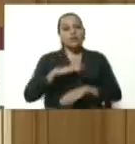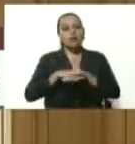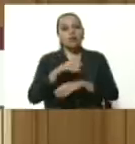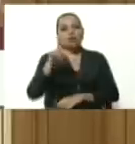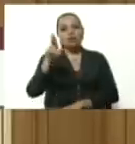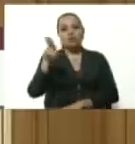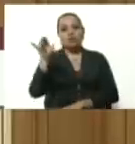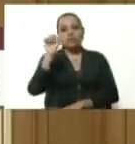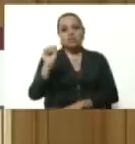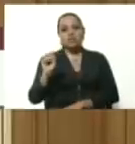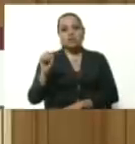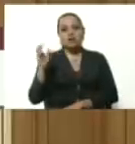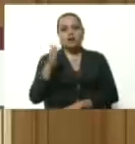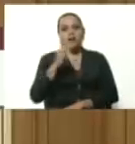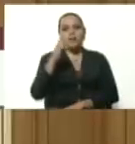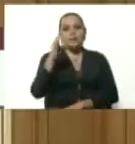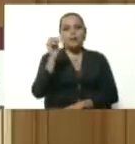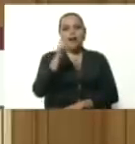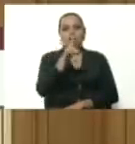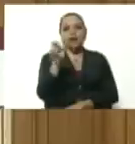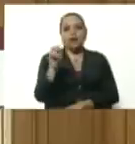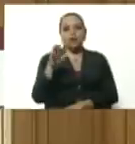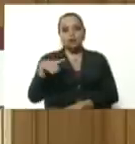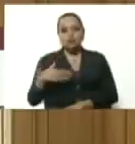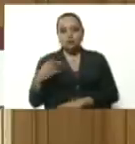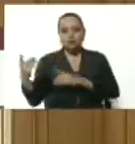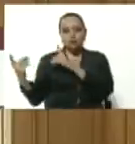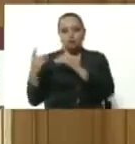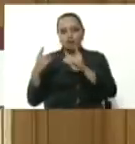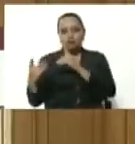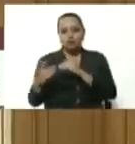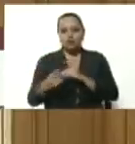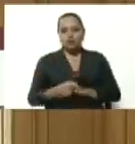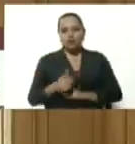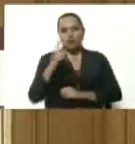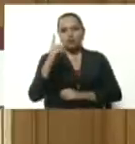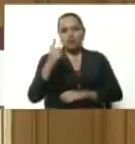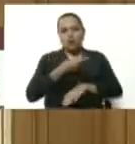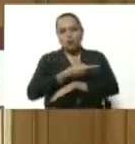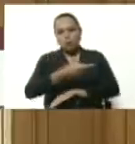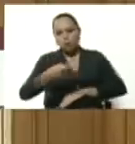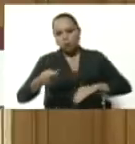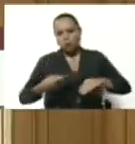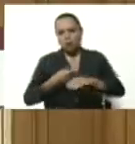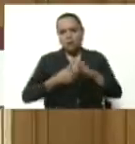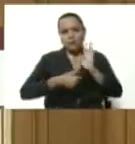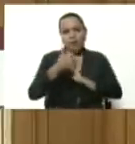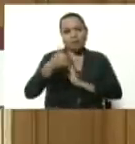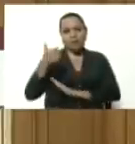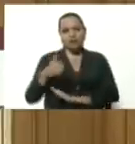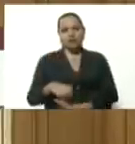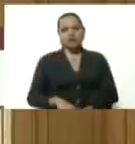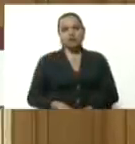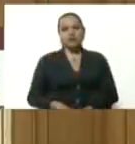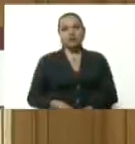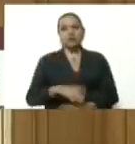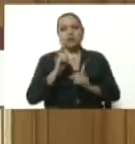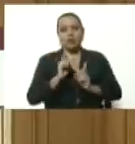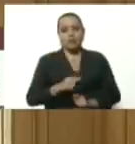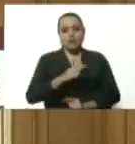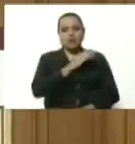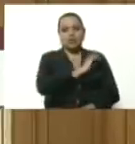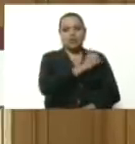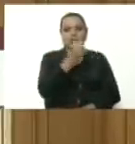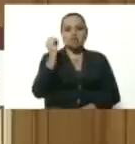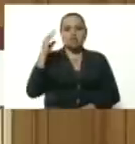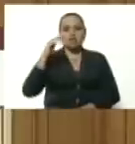Tuvimos un conversatorio, Aristóbulo y yo, con él largo, una hora y pico, porque él también, y la directiva de la Asamblea